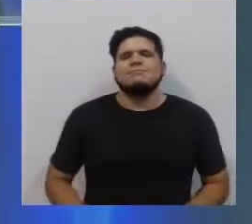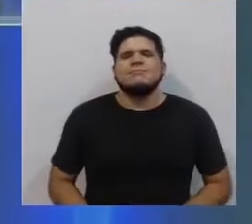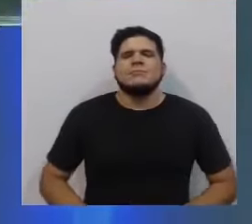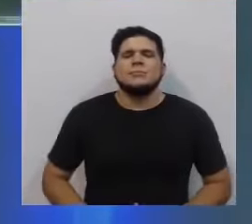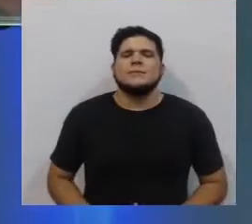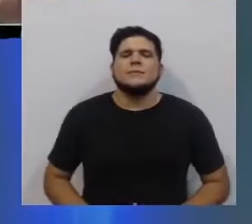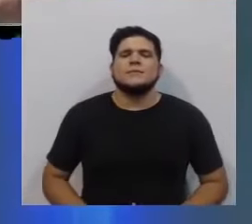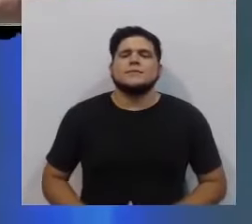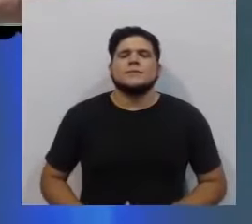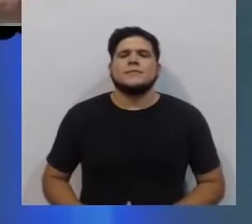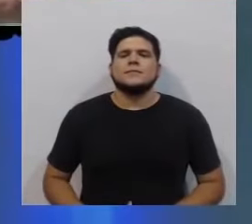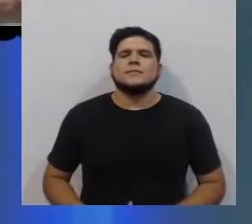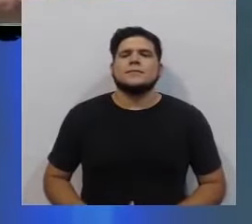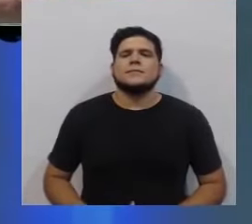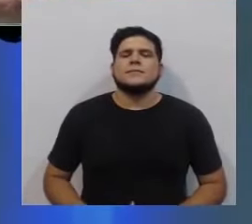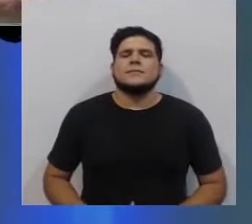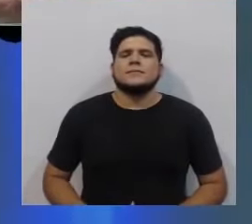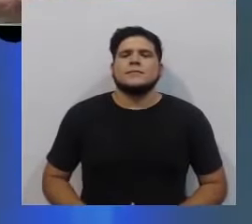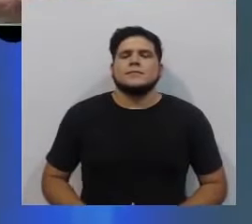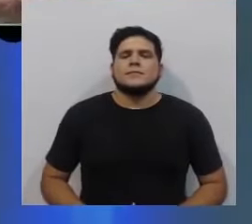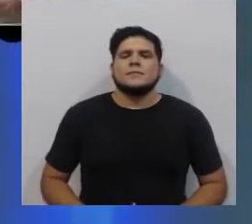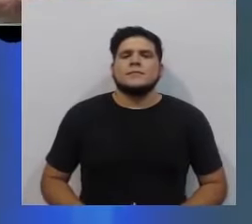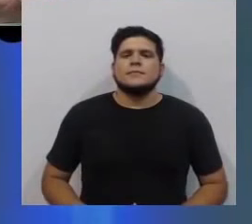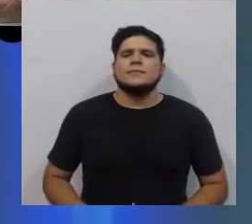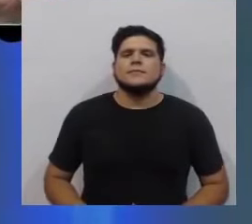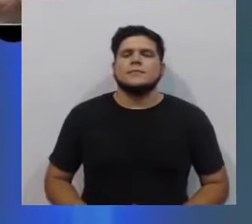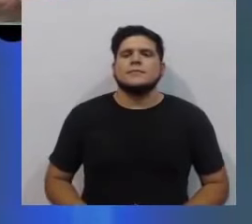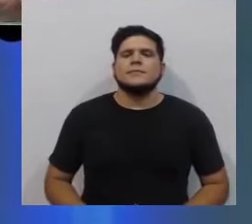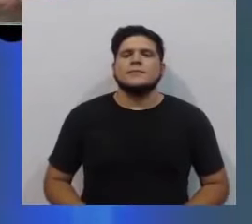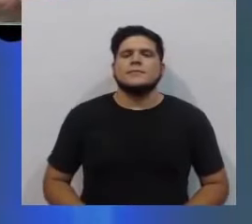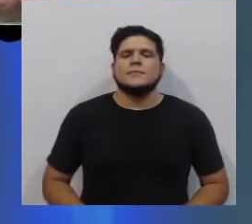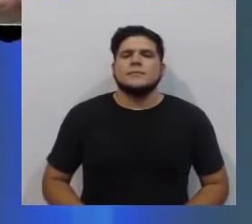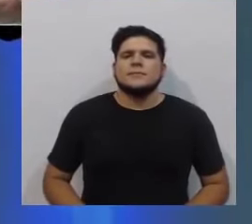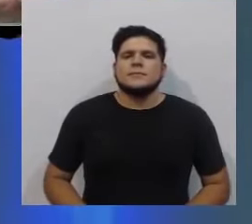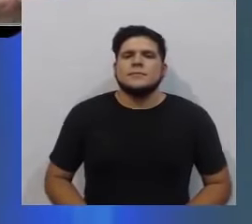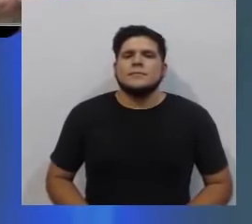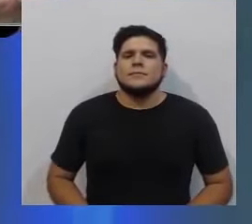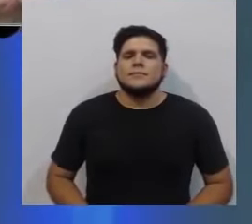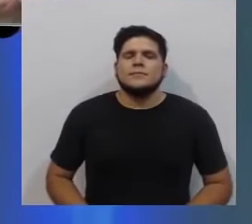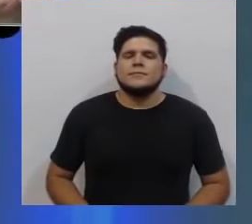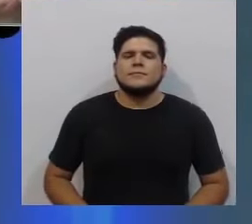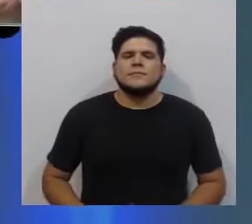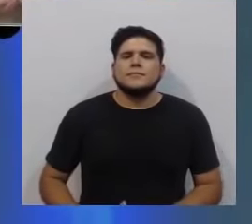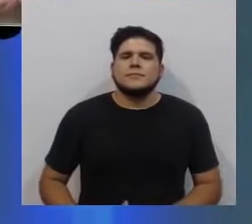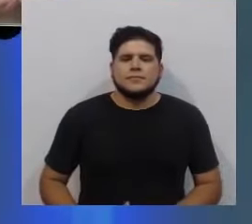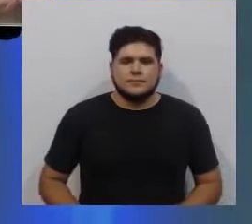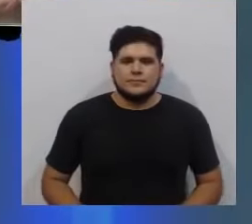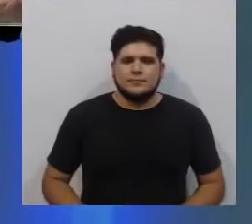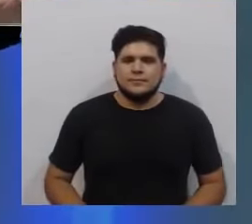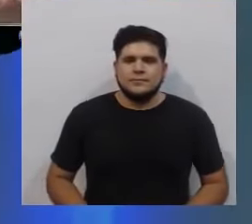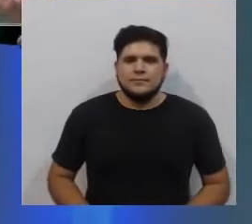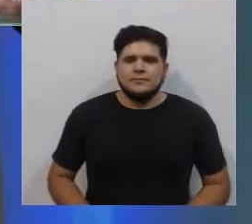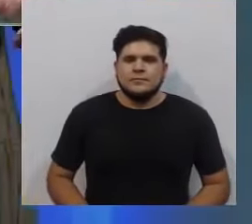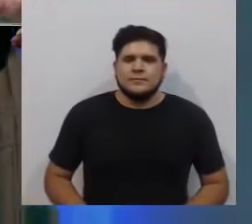que jesús hace para los hombres pero no para adiós por eso